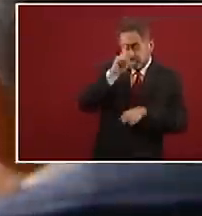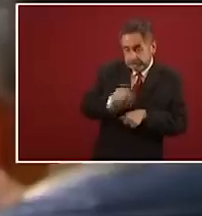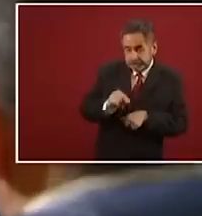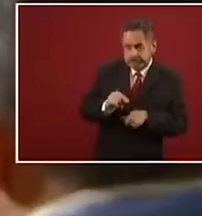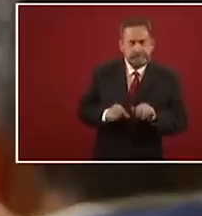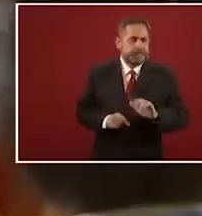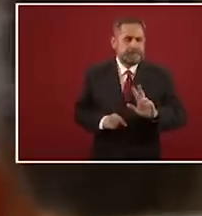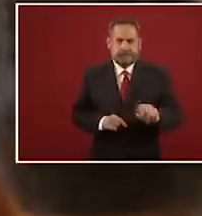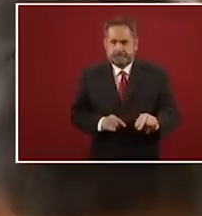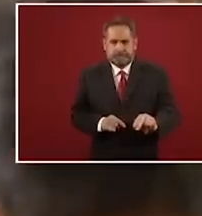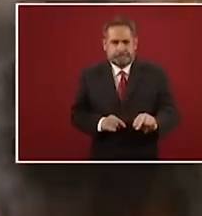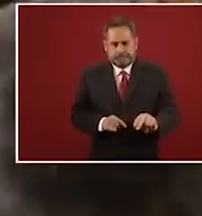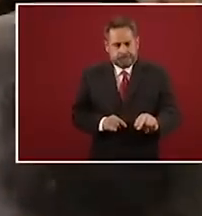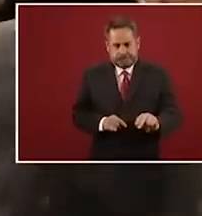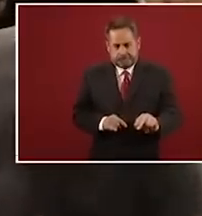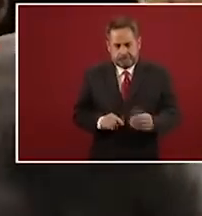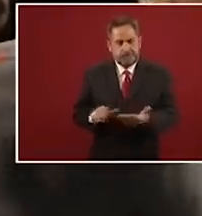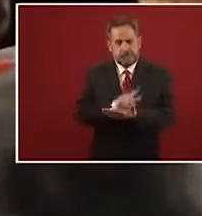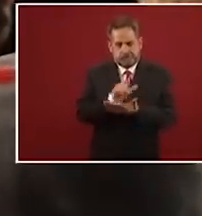con la legalidad.